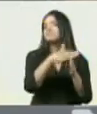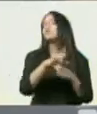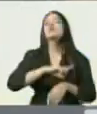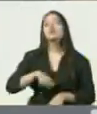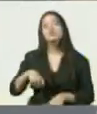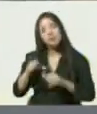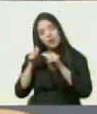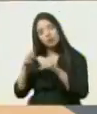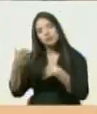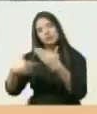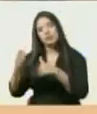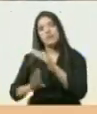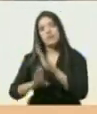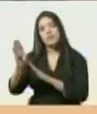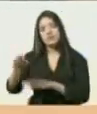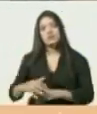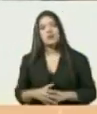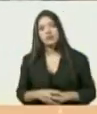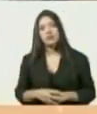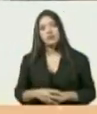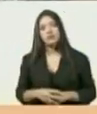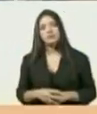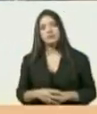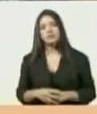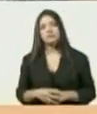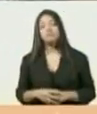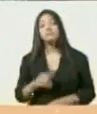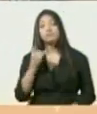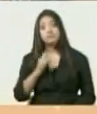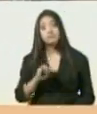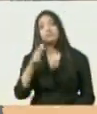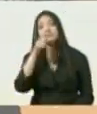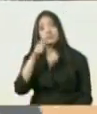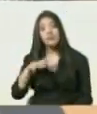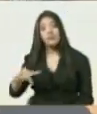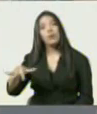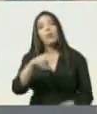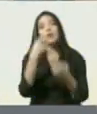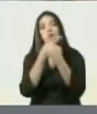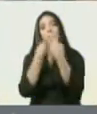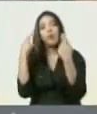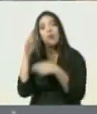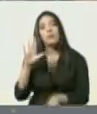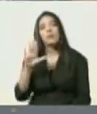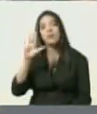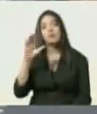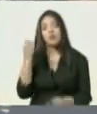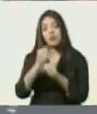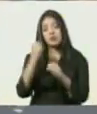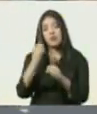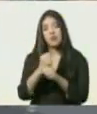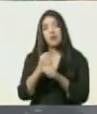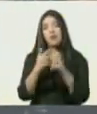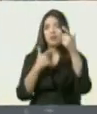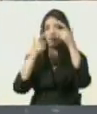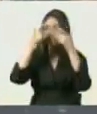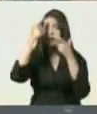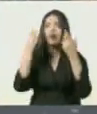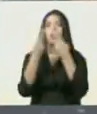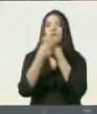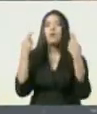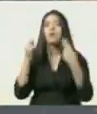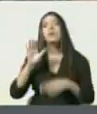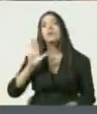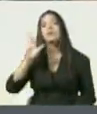seguir avanzando. Más allá de esas acciones, existe un pueblo comprometido con el legado de nuestro gigante Chávez,